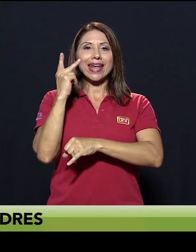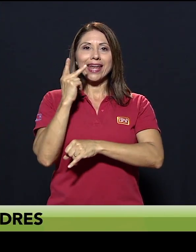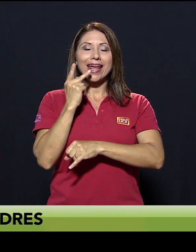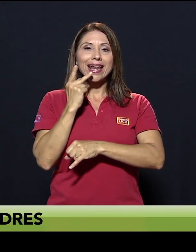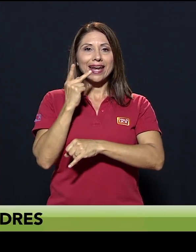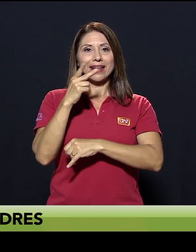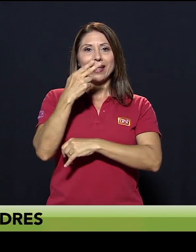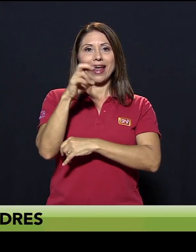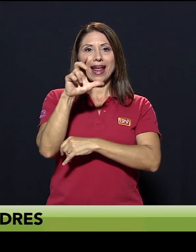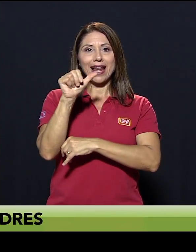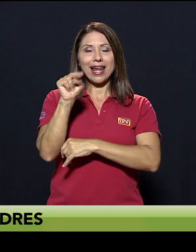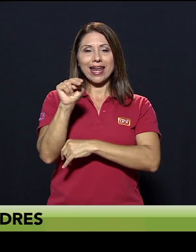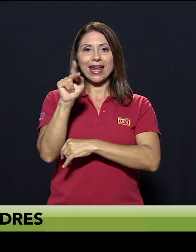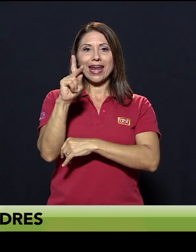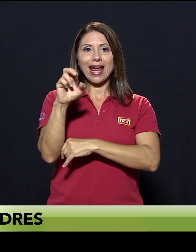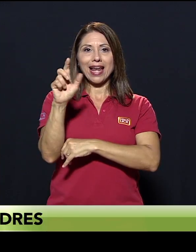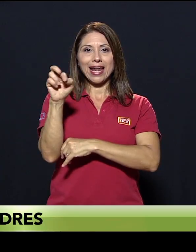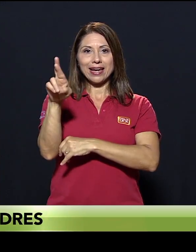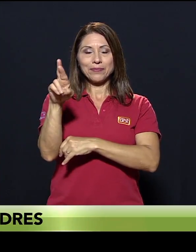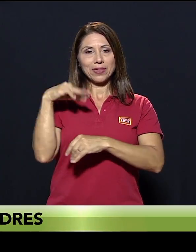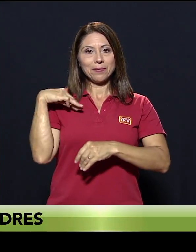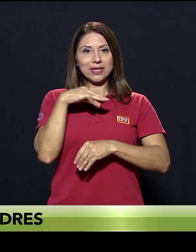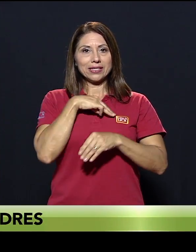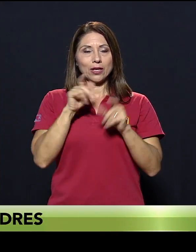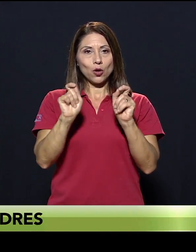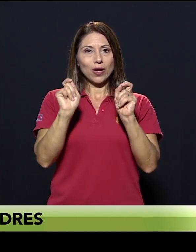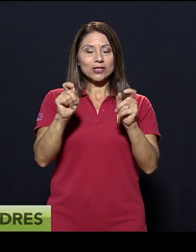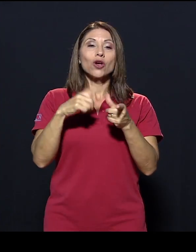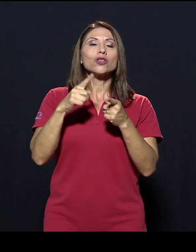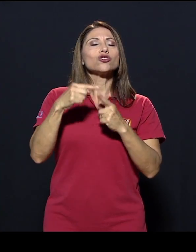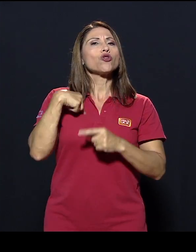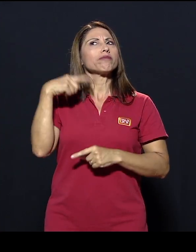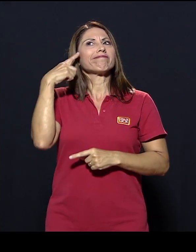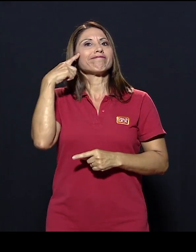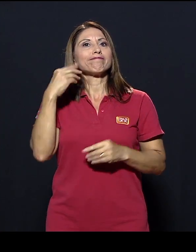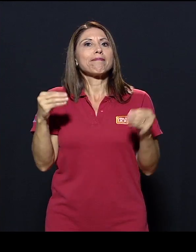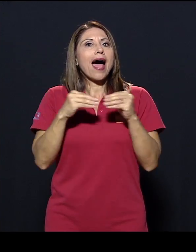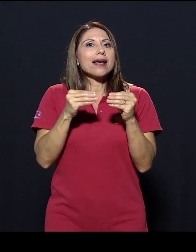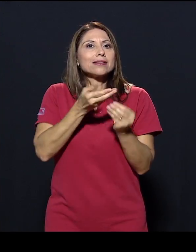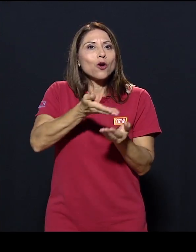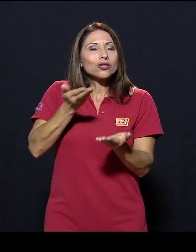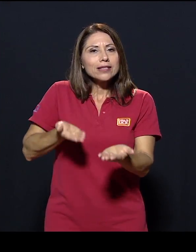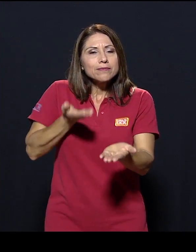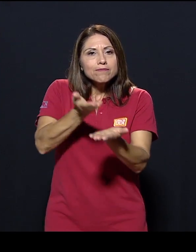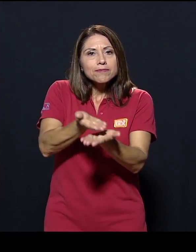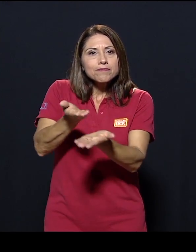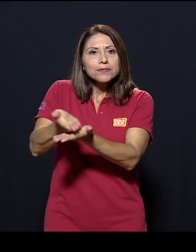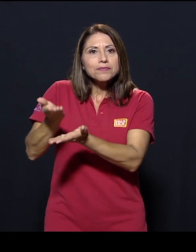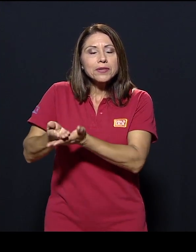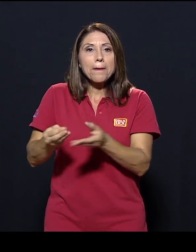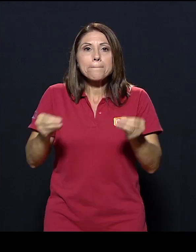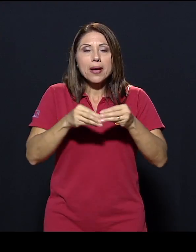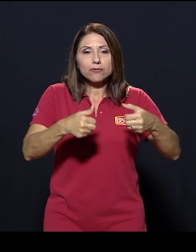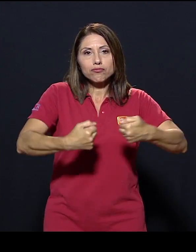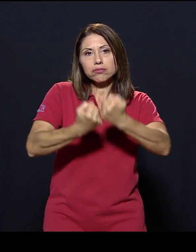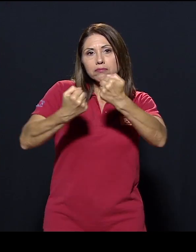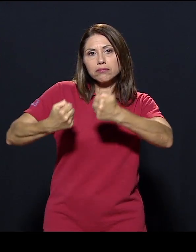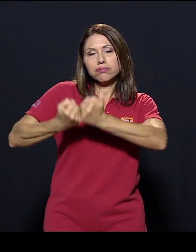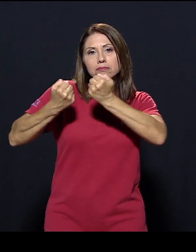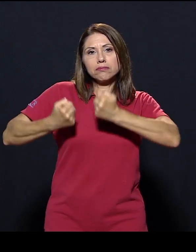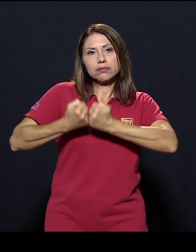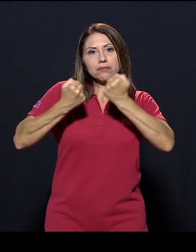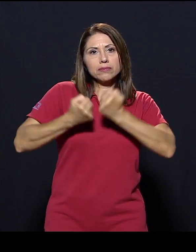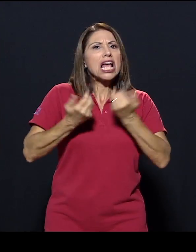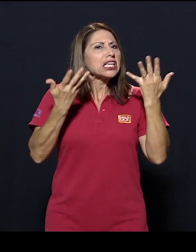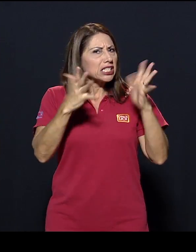Educación. Entonces, por ahí ya empecé mi meta a plantearme más cosas, cada vez tenía más retos, porque en ese